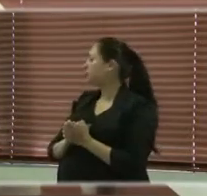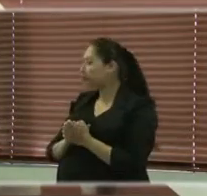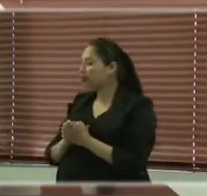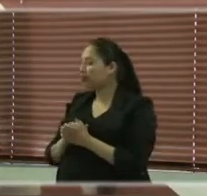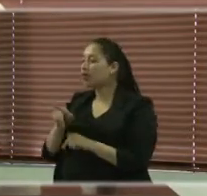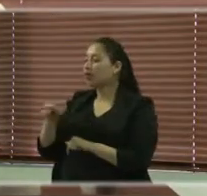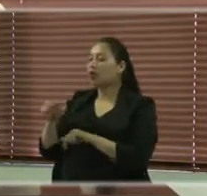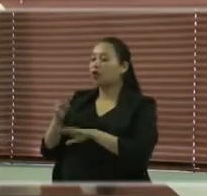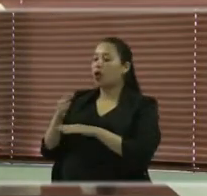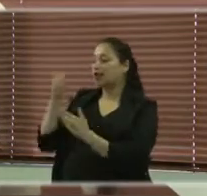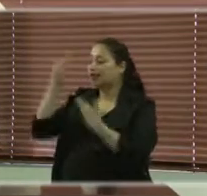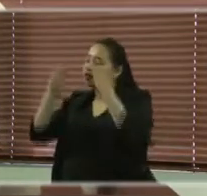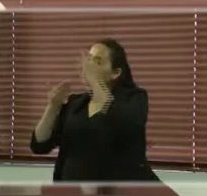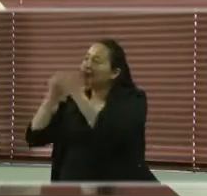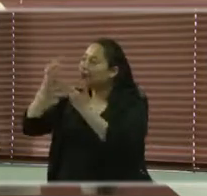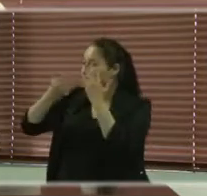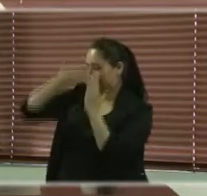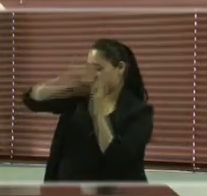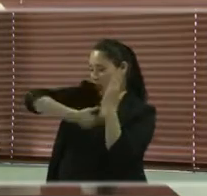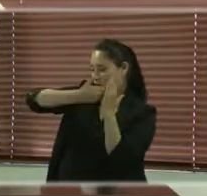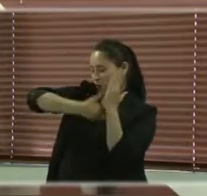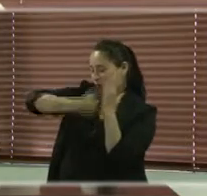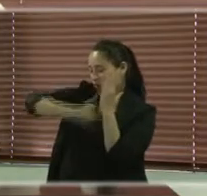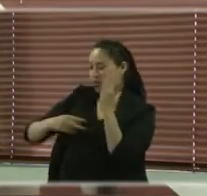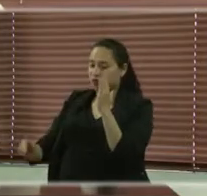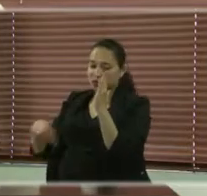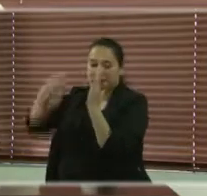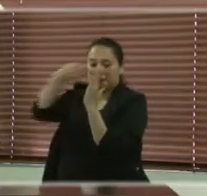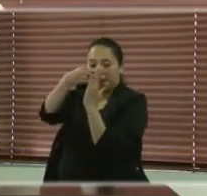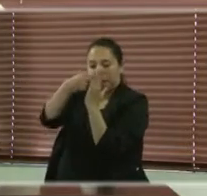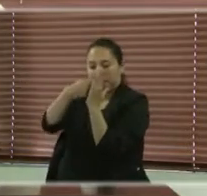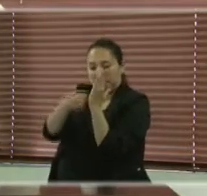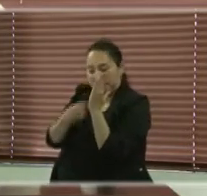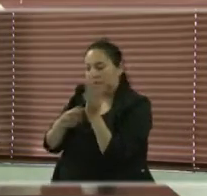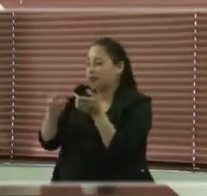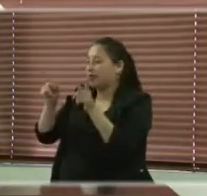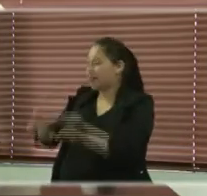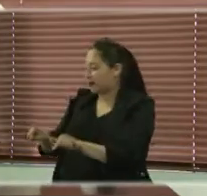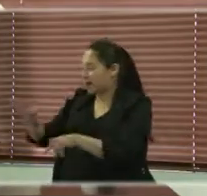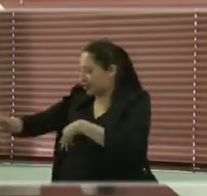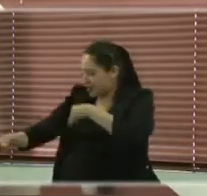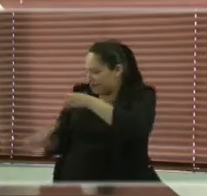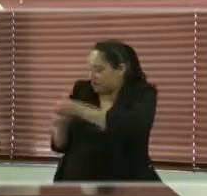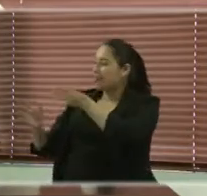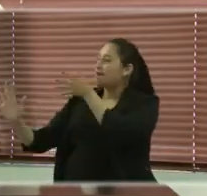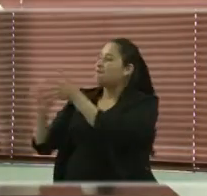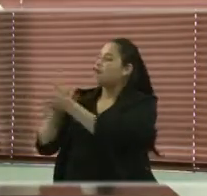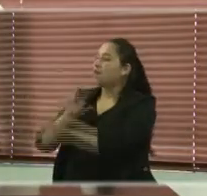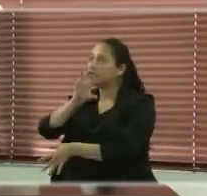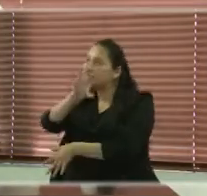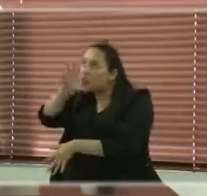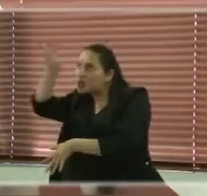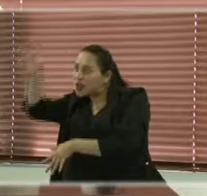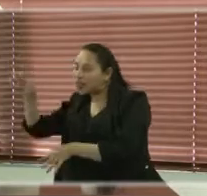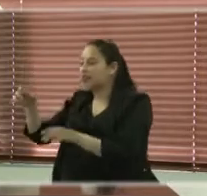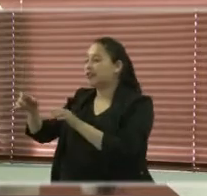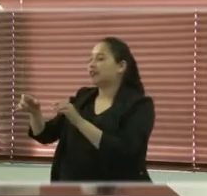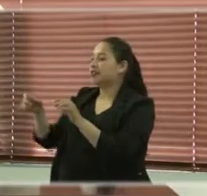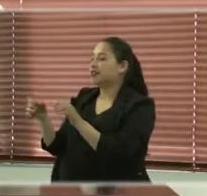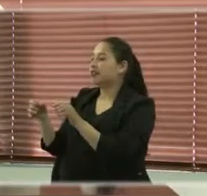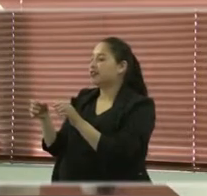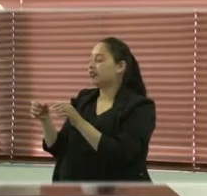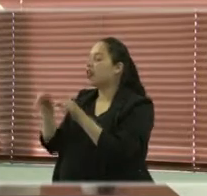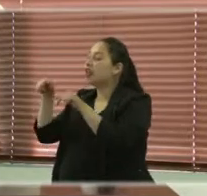análisis de toda esa documentación y por supuesto los informes de los de los países que hasta la fecha han sido examinados